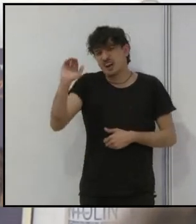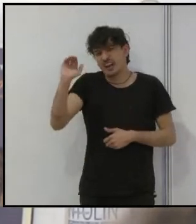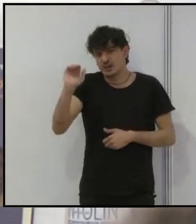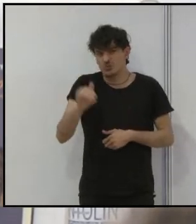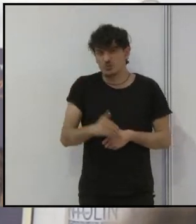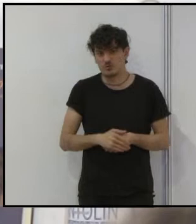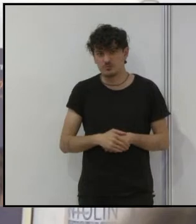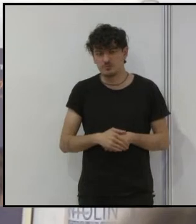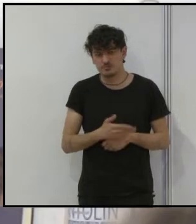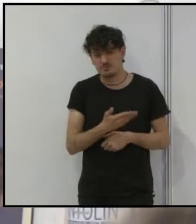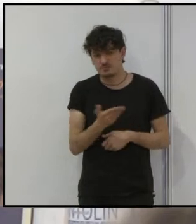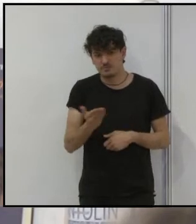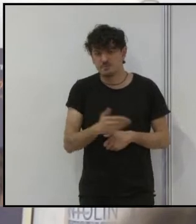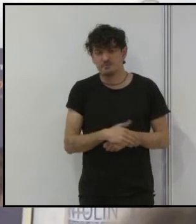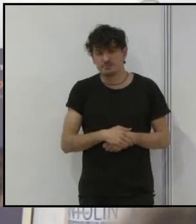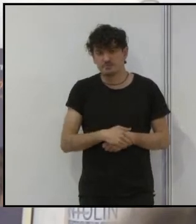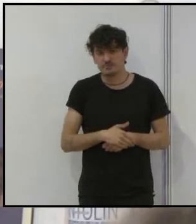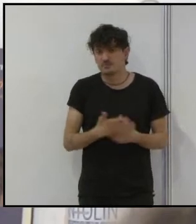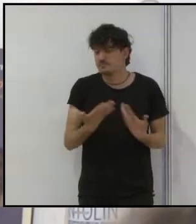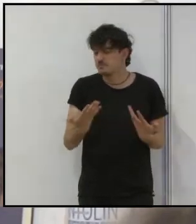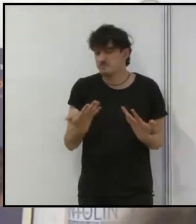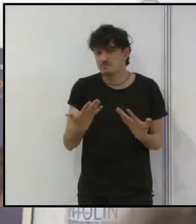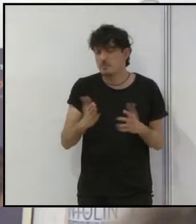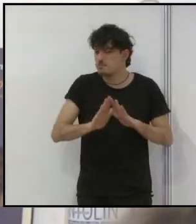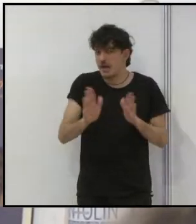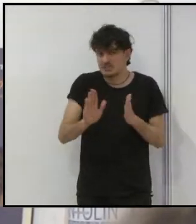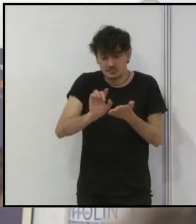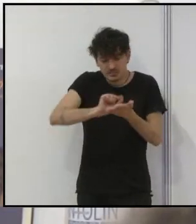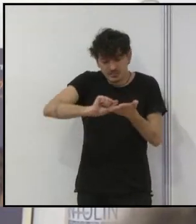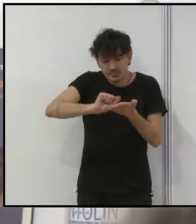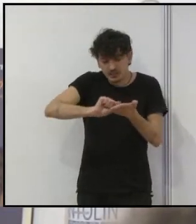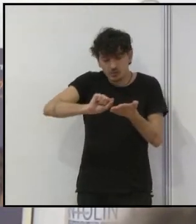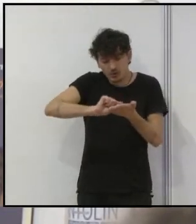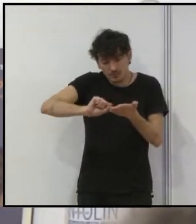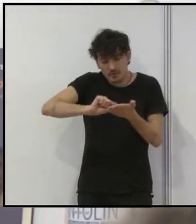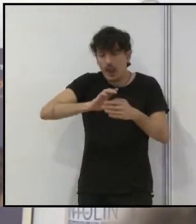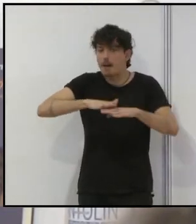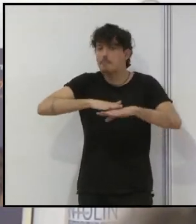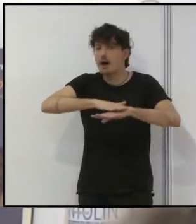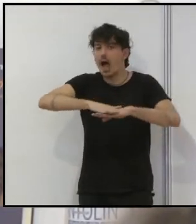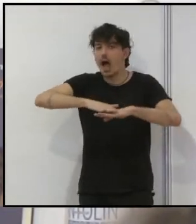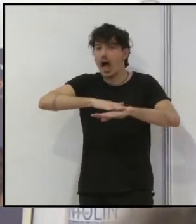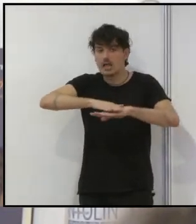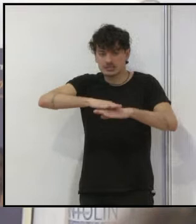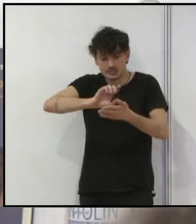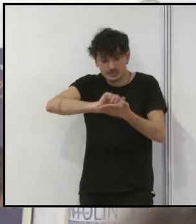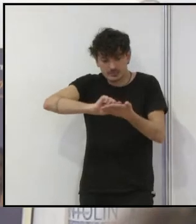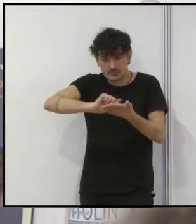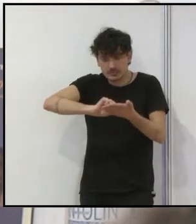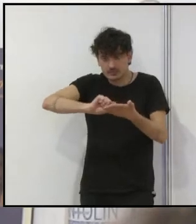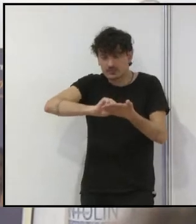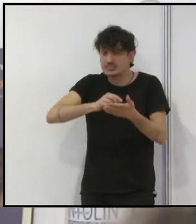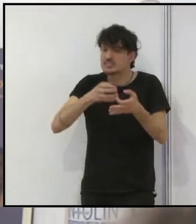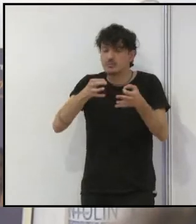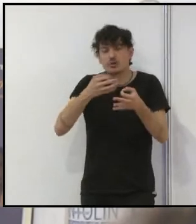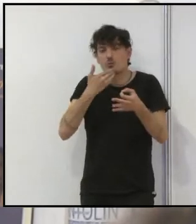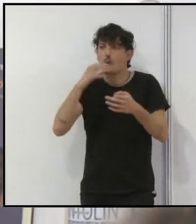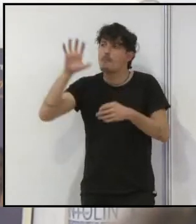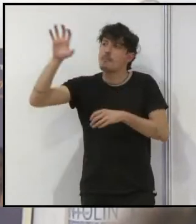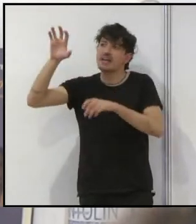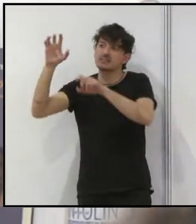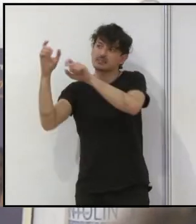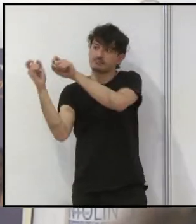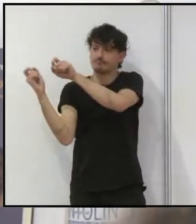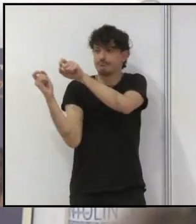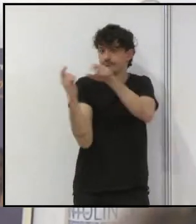El simple acto de escribir, en el simple acto, en la raíz de la escritura, está siempre el exilio. Todo